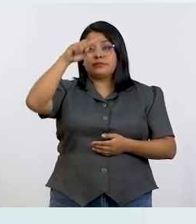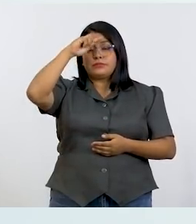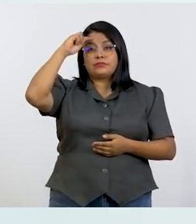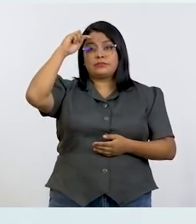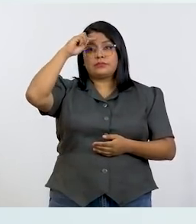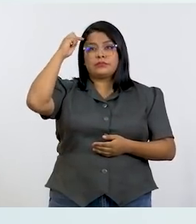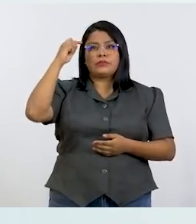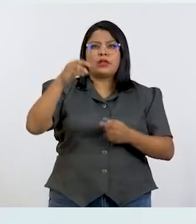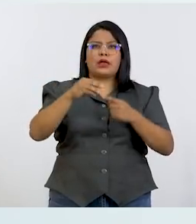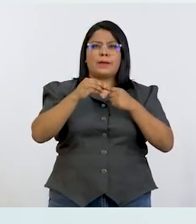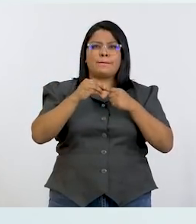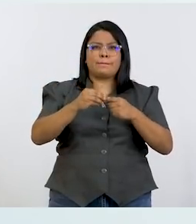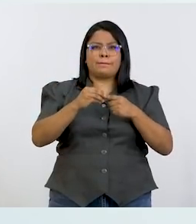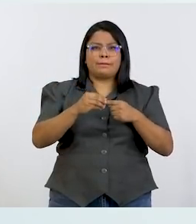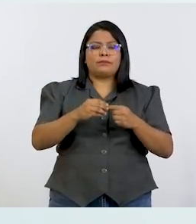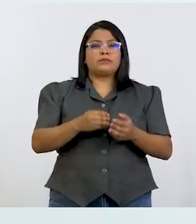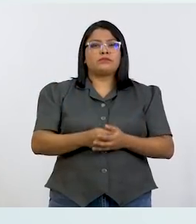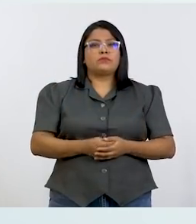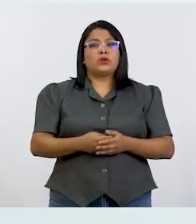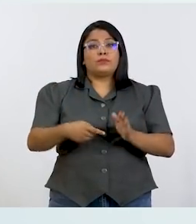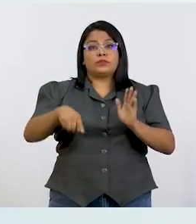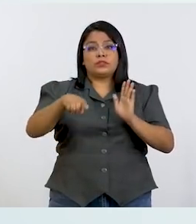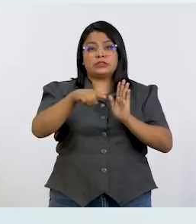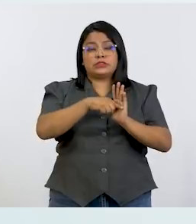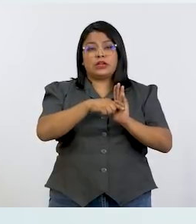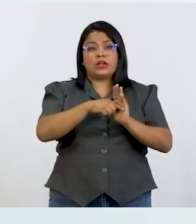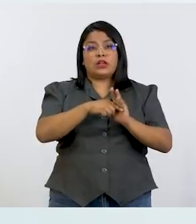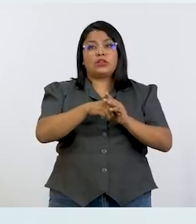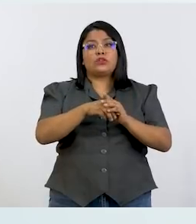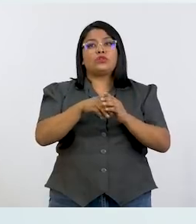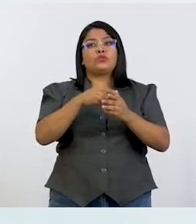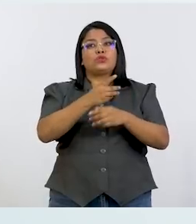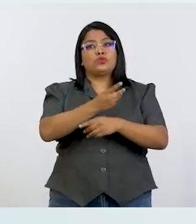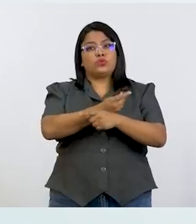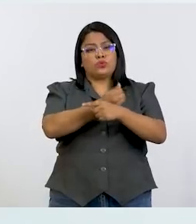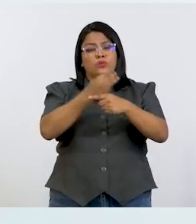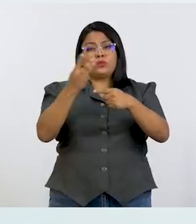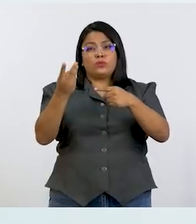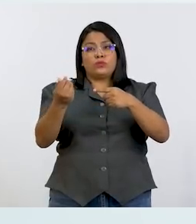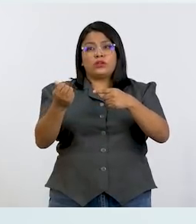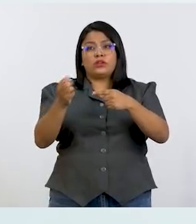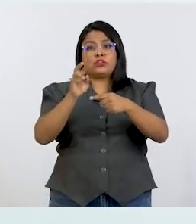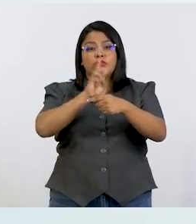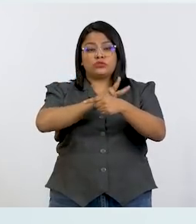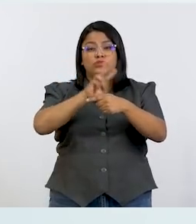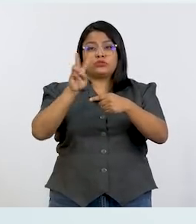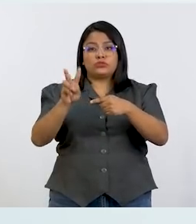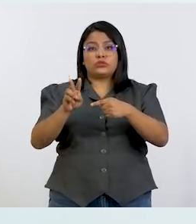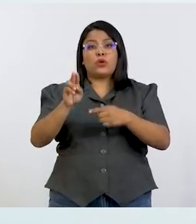particulares, como lo son restar números de 2 cifras cuando las unidades son iguales.